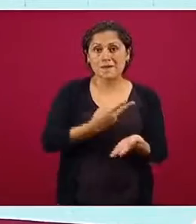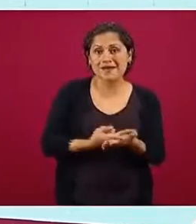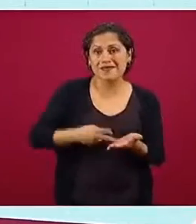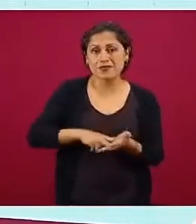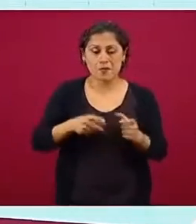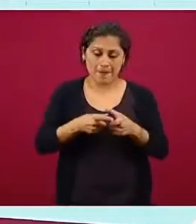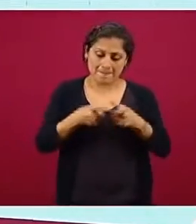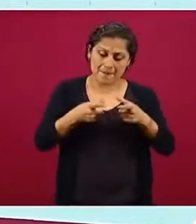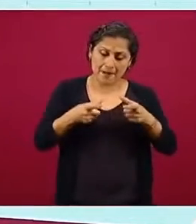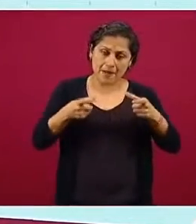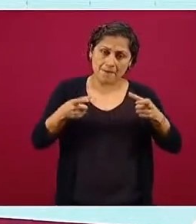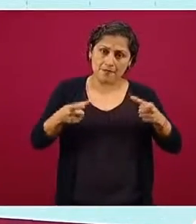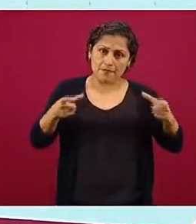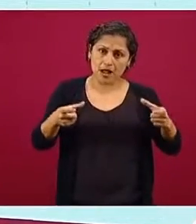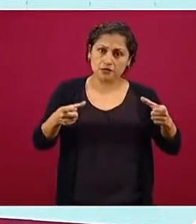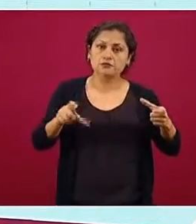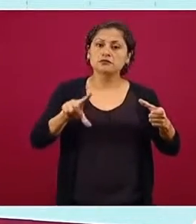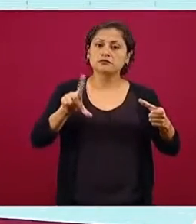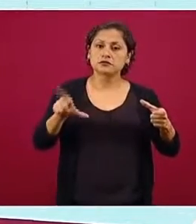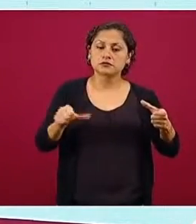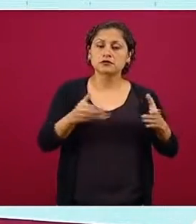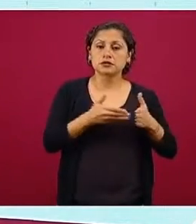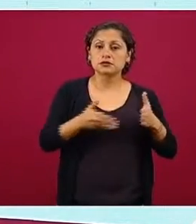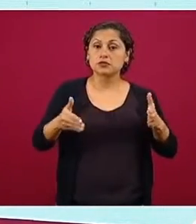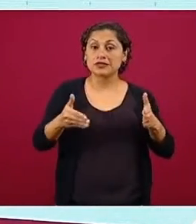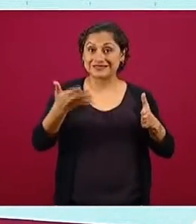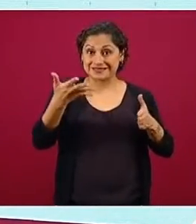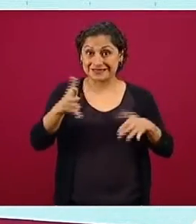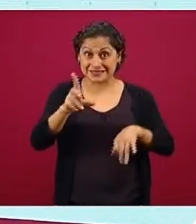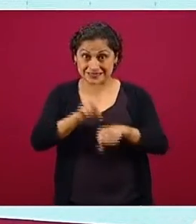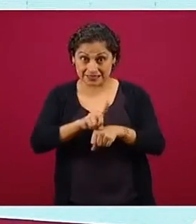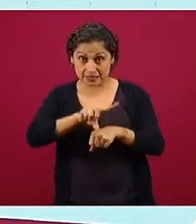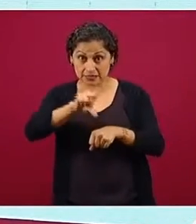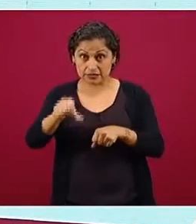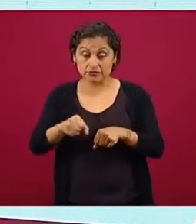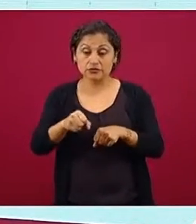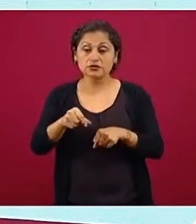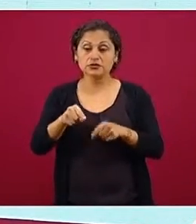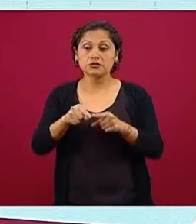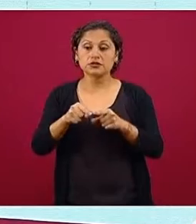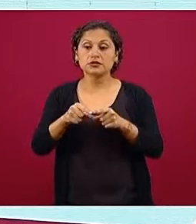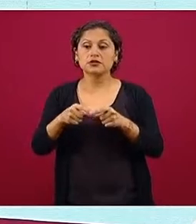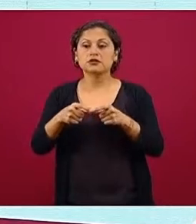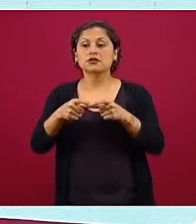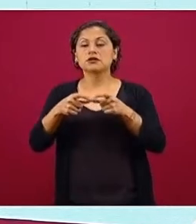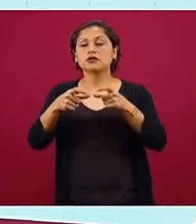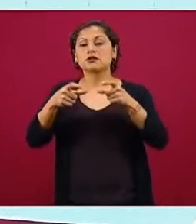los primeros 10 días desde que llegamos al caso número 100, hasta